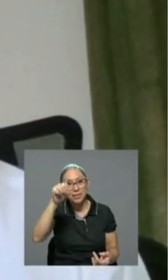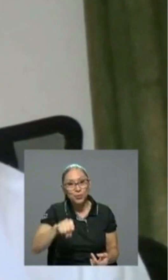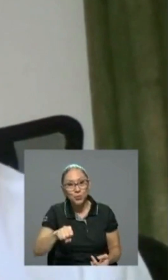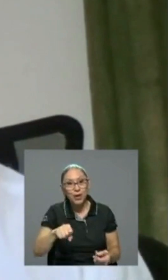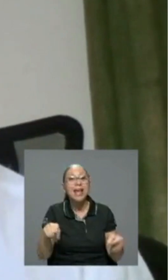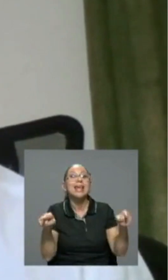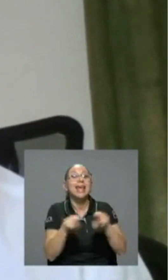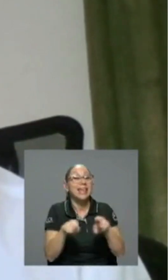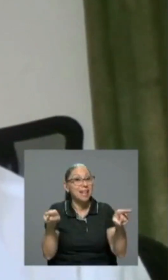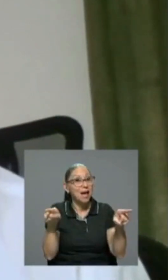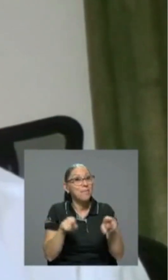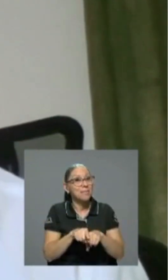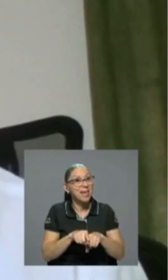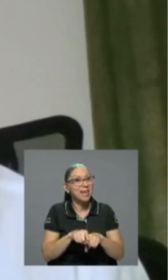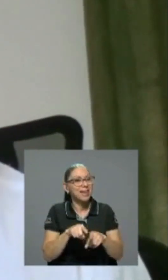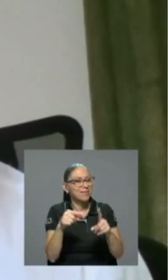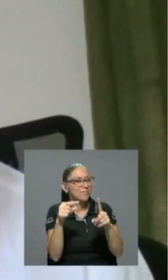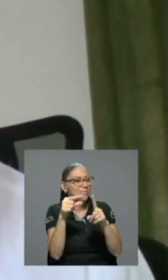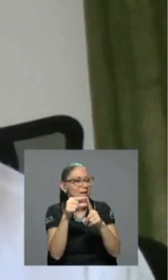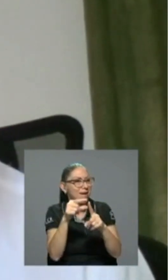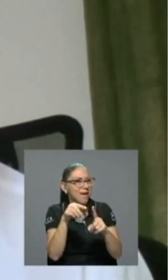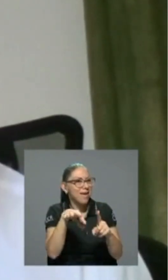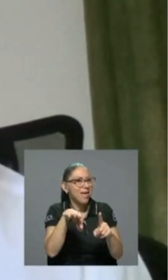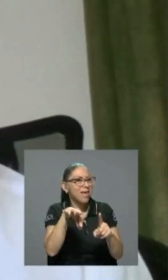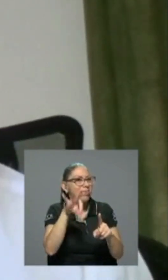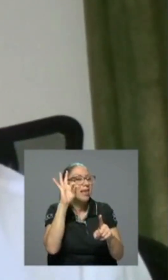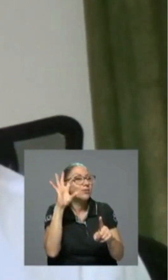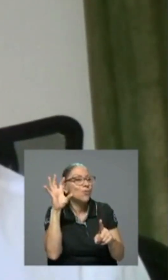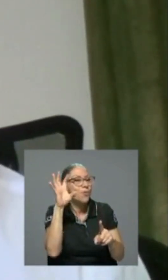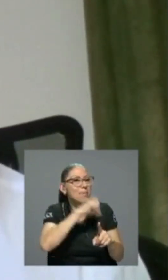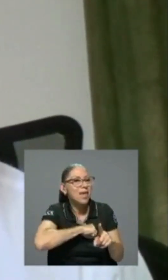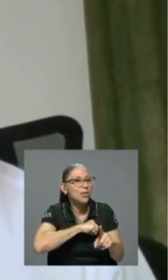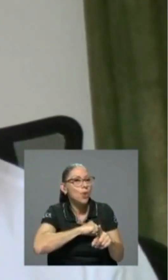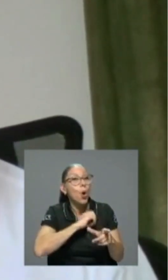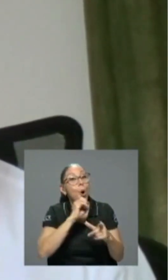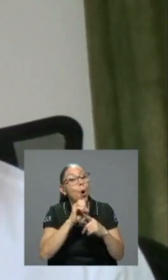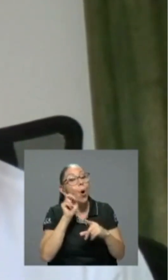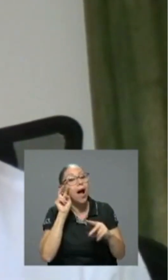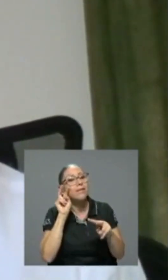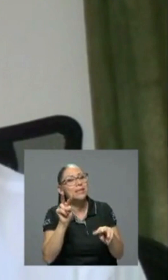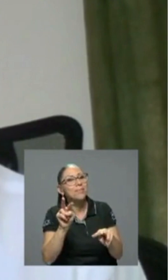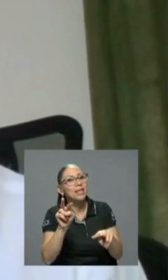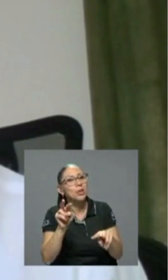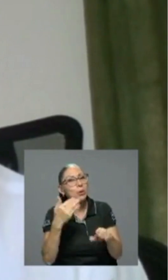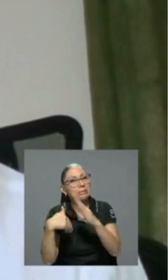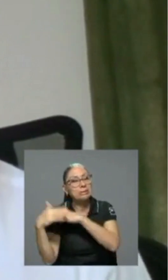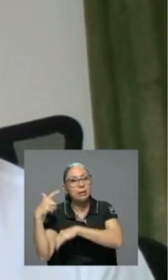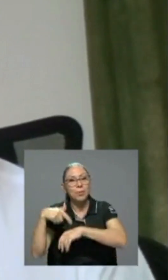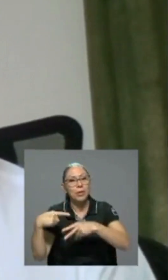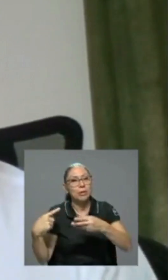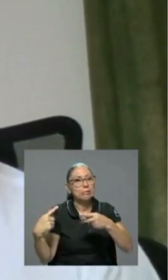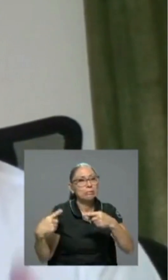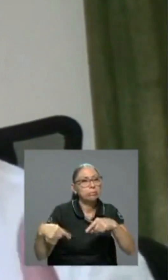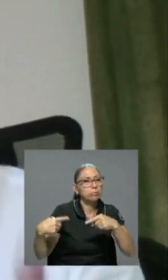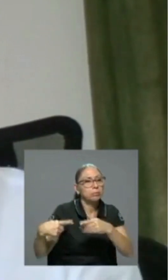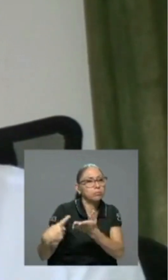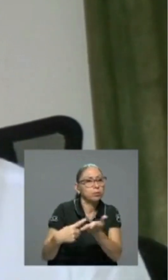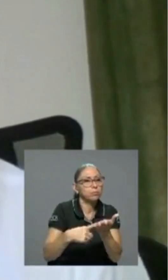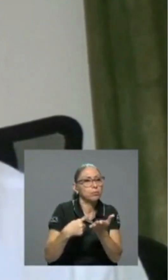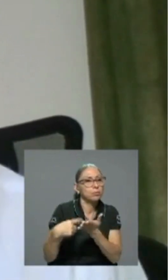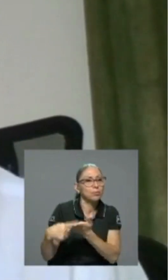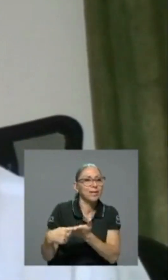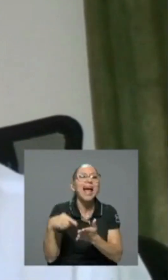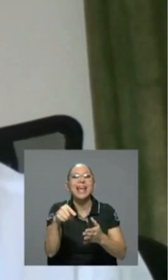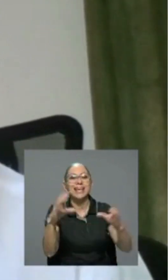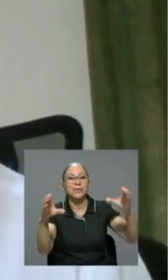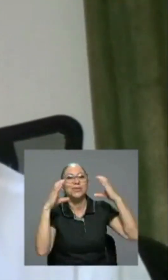polémica el concepto de descubrimiento o avistamiento. Entonces se conmemora con el impulso de la